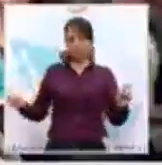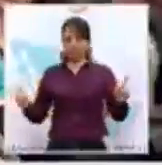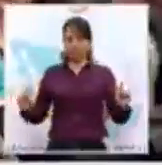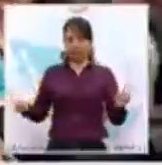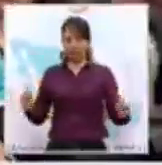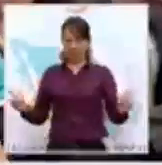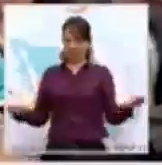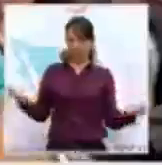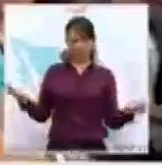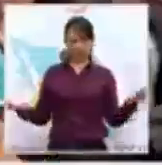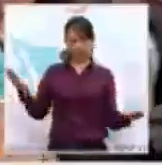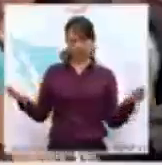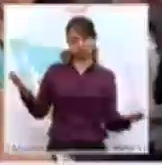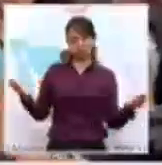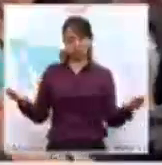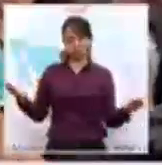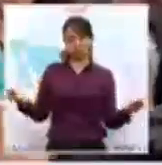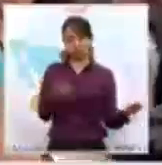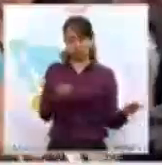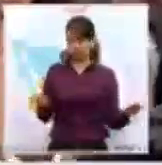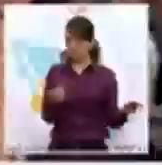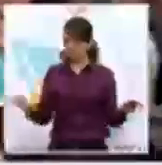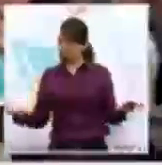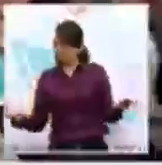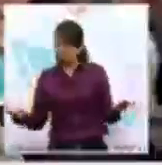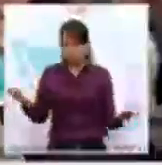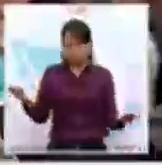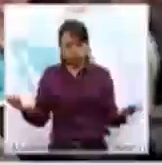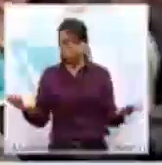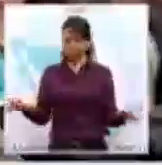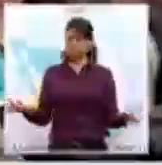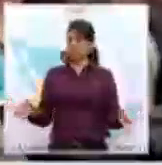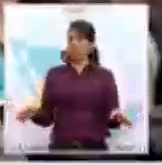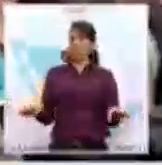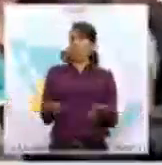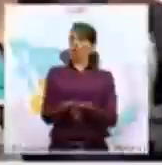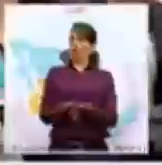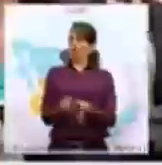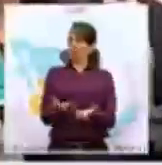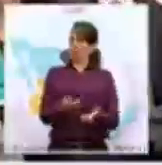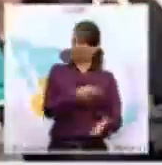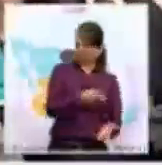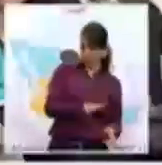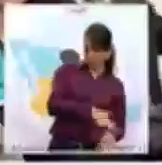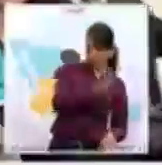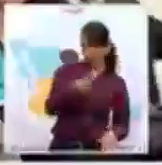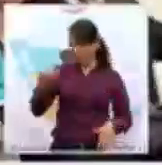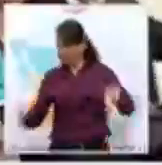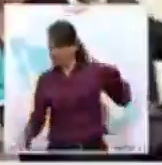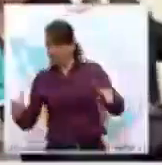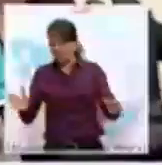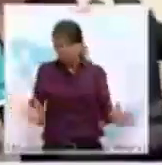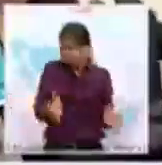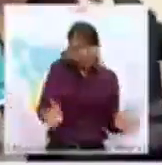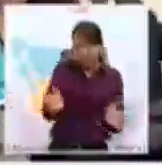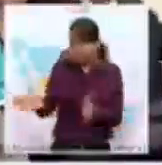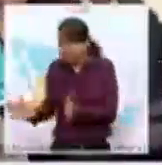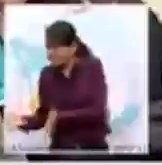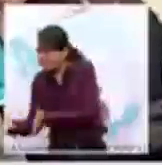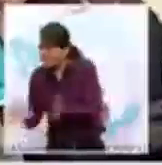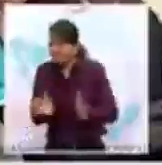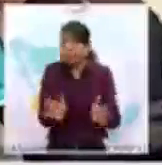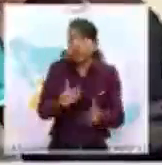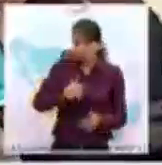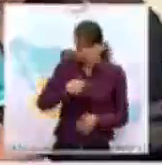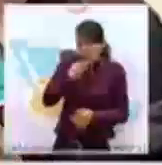incentivos distintos en términos de la capacidad de poder desarrollarse. Lo digo porque tengo familiares